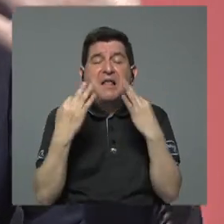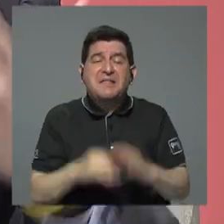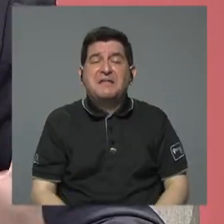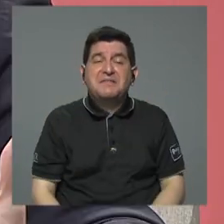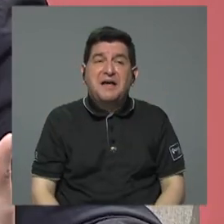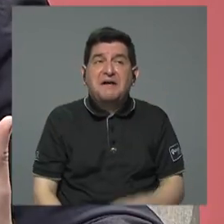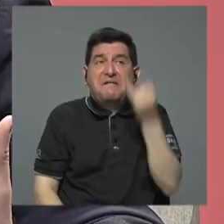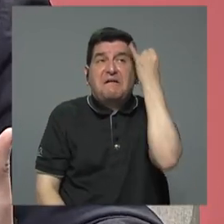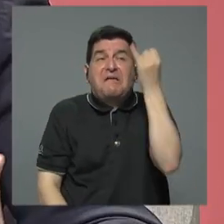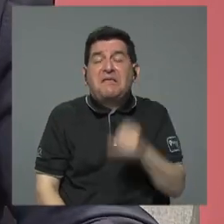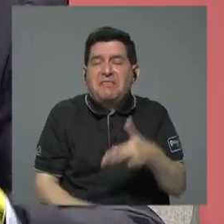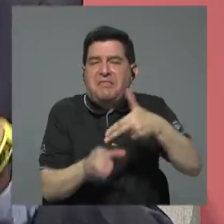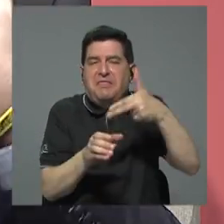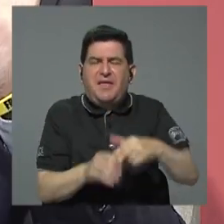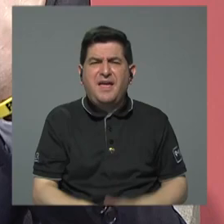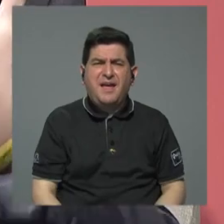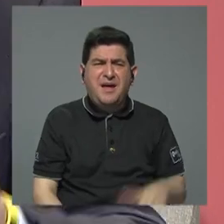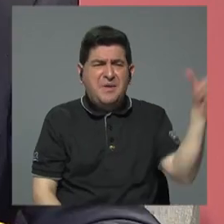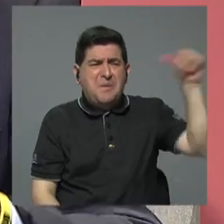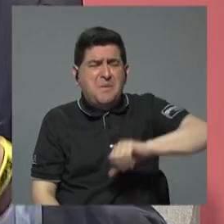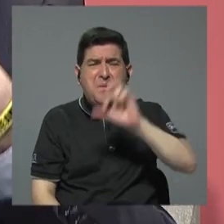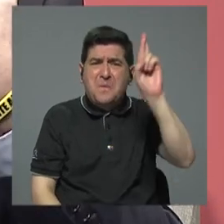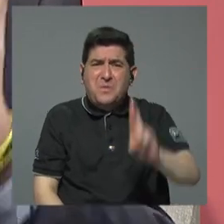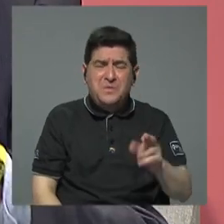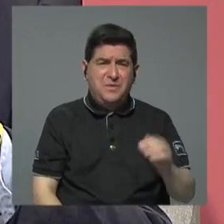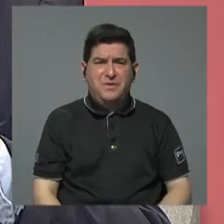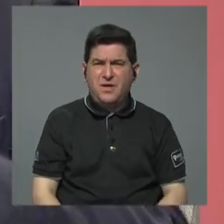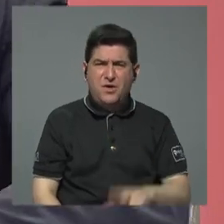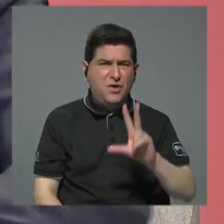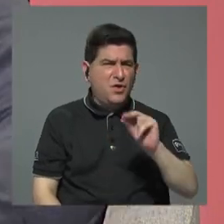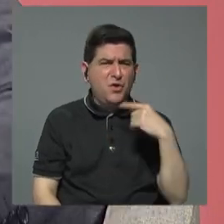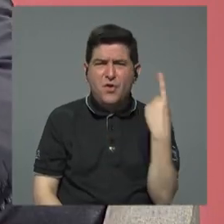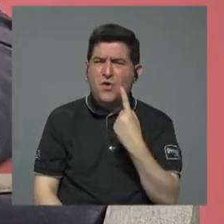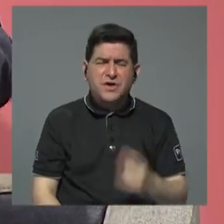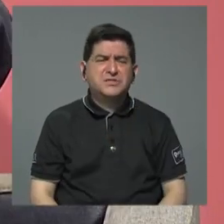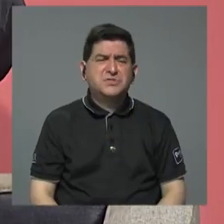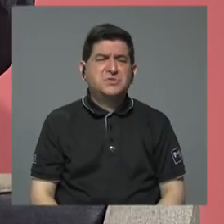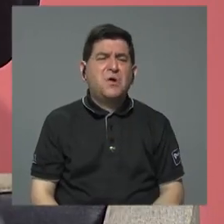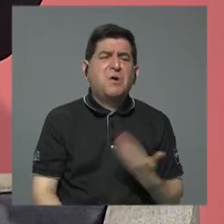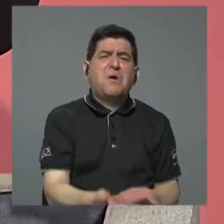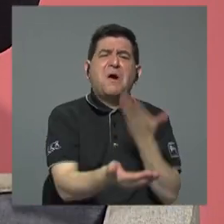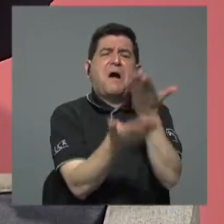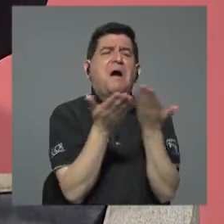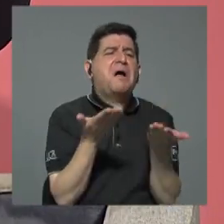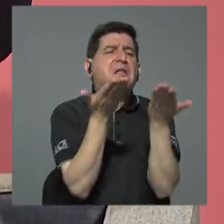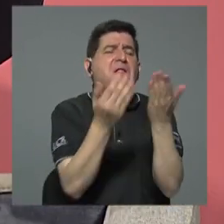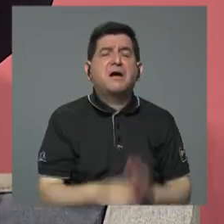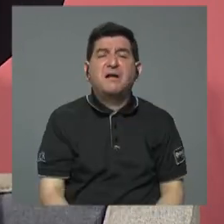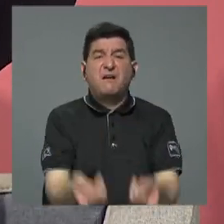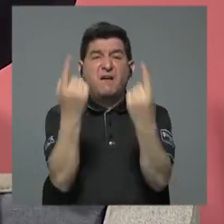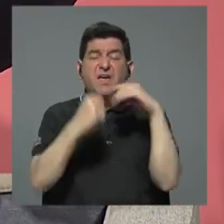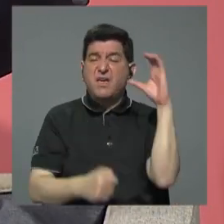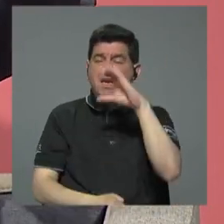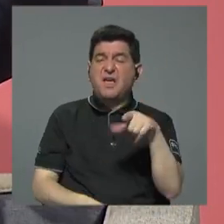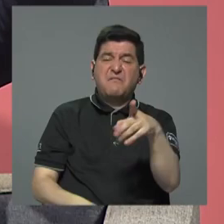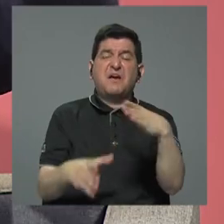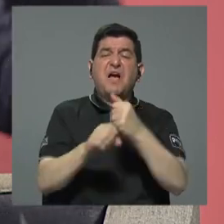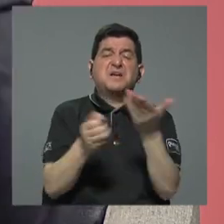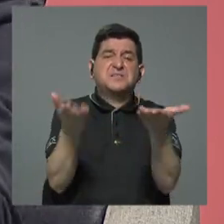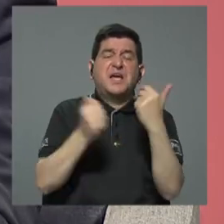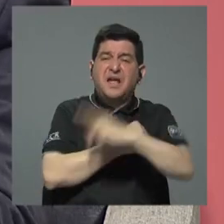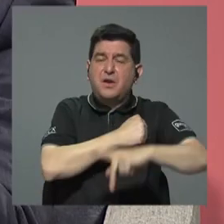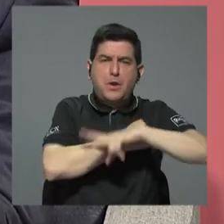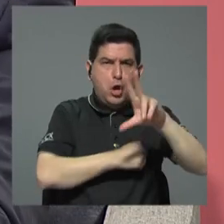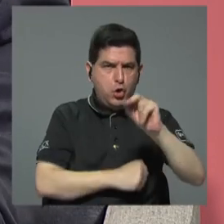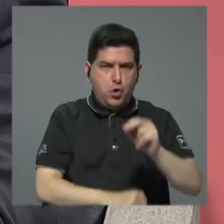que es un fracaso para Costa Rica, porque no tenemos, no es cierto que nada más damos una concesión y que vengan a explorar y hacer lo que quieran en el país.